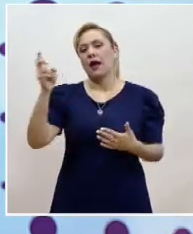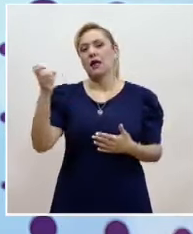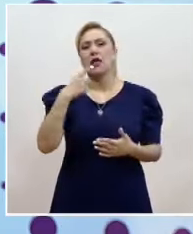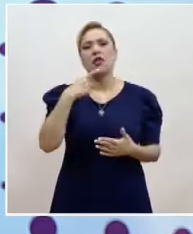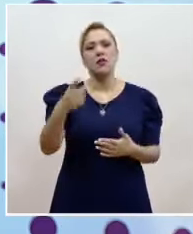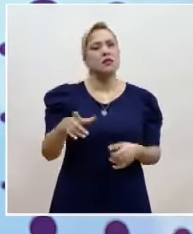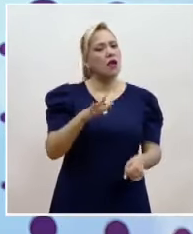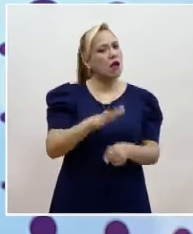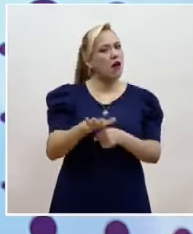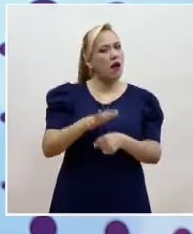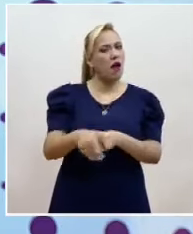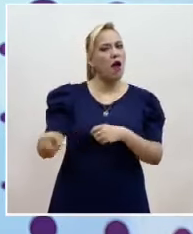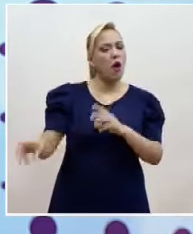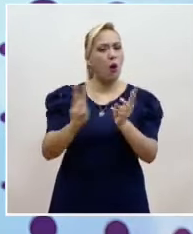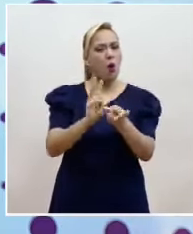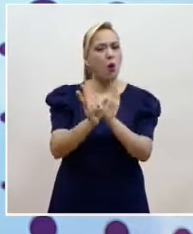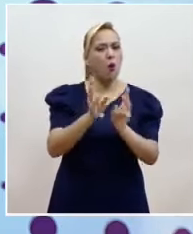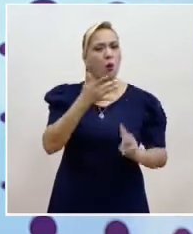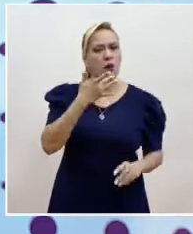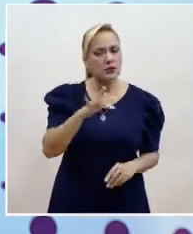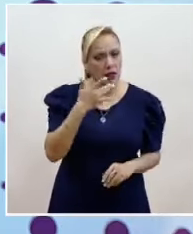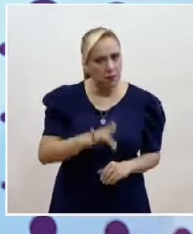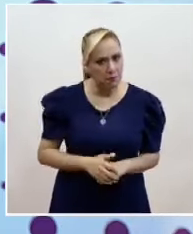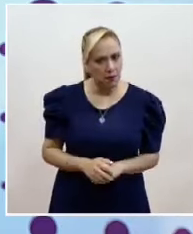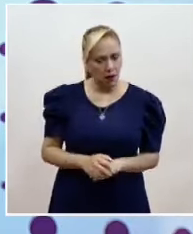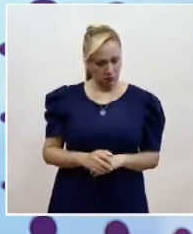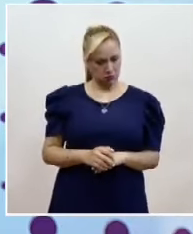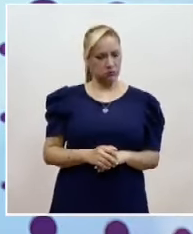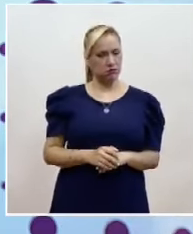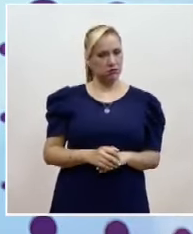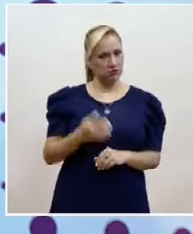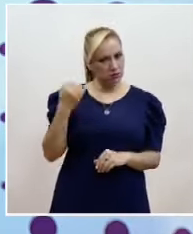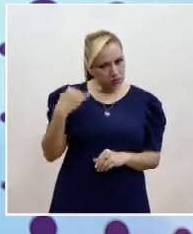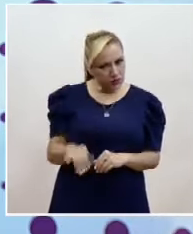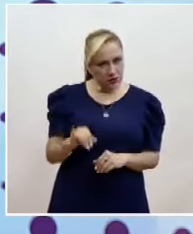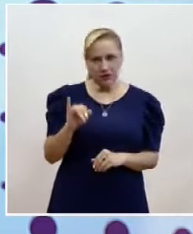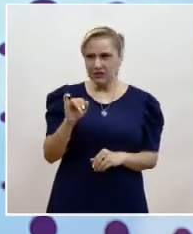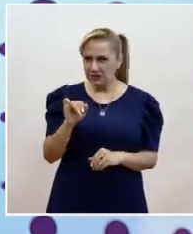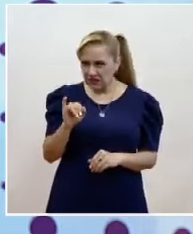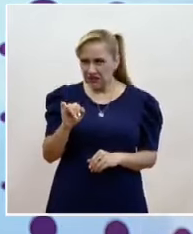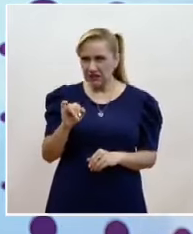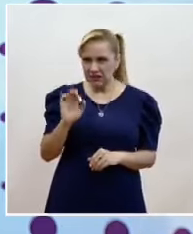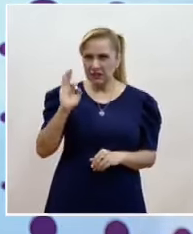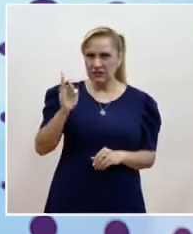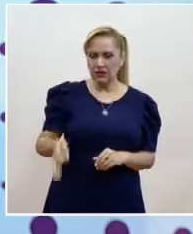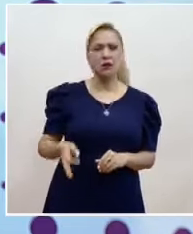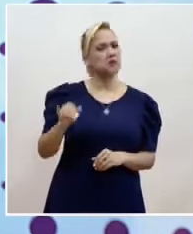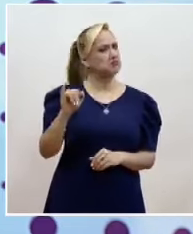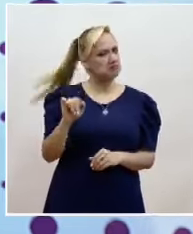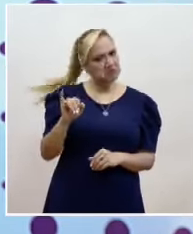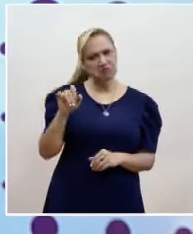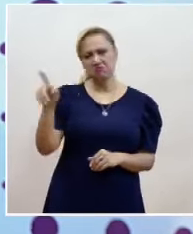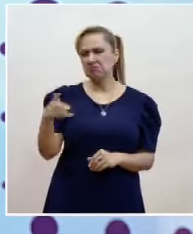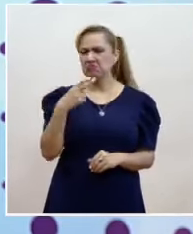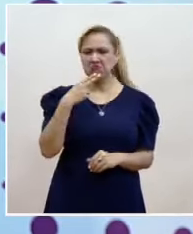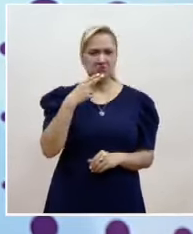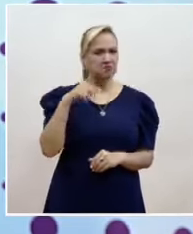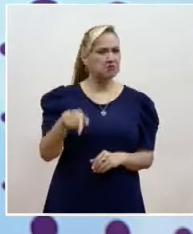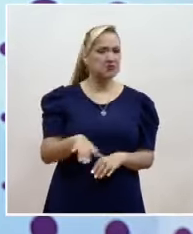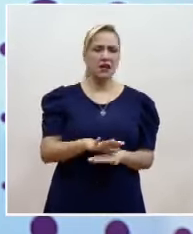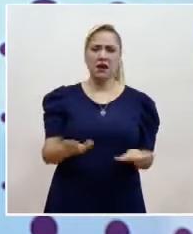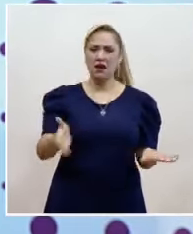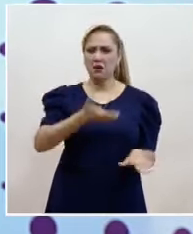les planteaba a las partes si estaban de acuerdo que las siguientes notificaciones fueran por WhatsApp. Se aceptó, no se impugnó y es una práctica común.